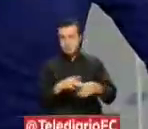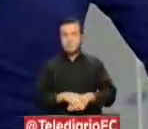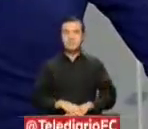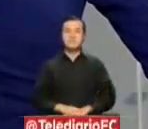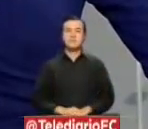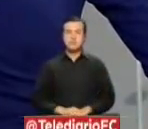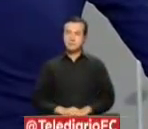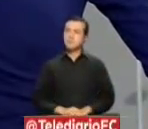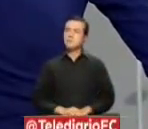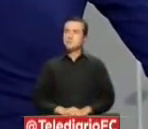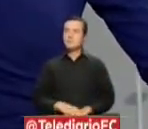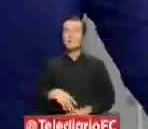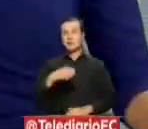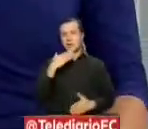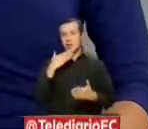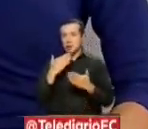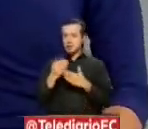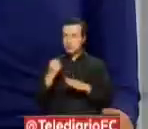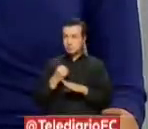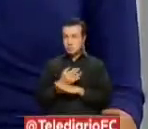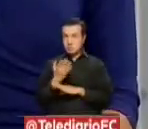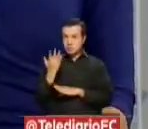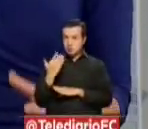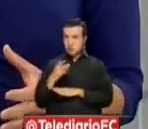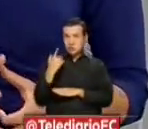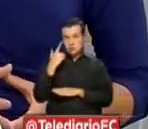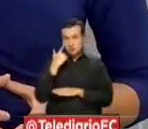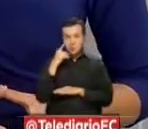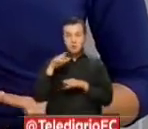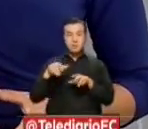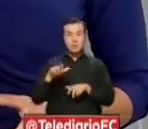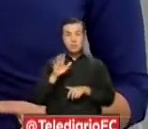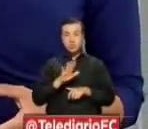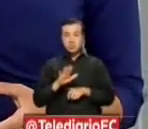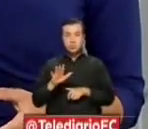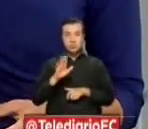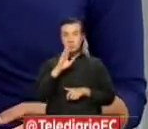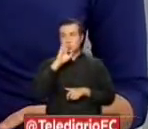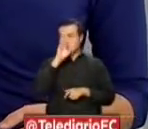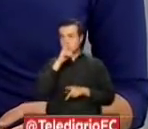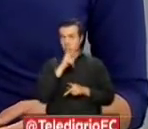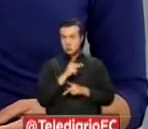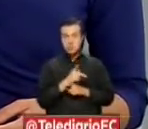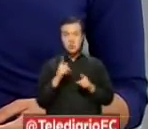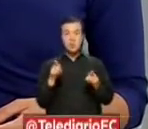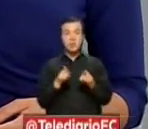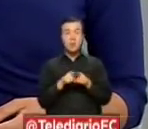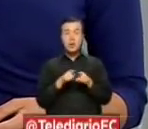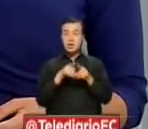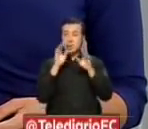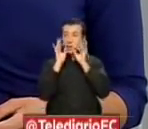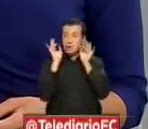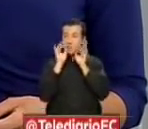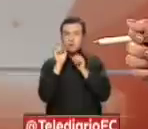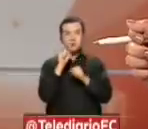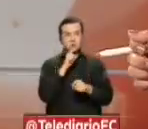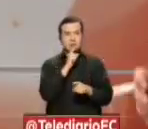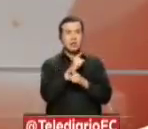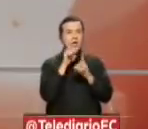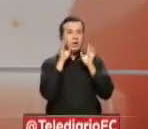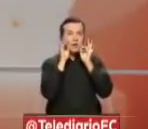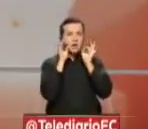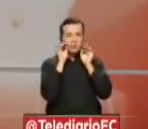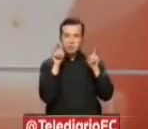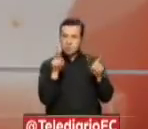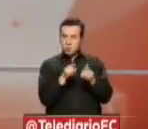mi querida Gaby, muchísimas gracias por darnos esas recomendaciones. Queremos que nuestras mascotas estén bien cuidadas. ¿Lo mismo para los gatitos? Sí, los gatos deben tener